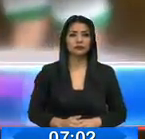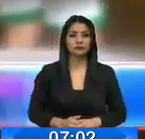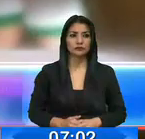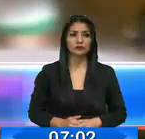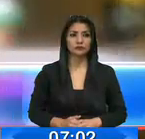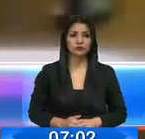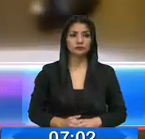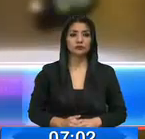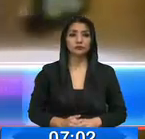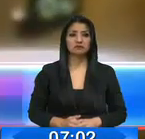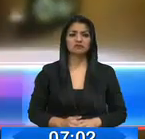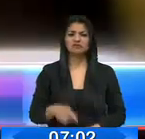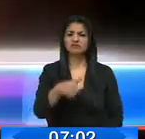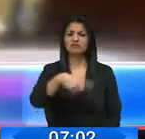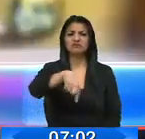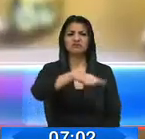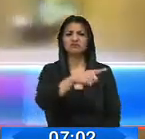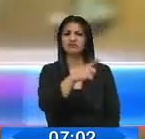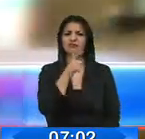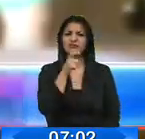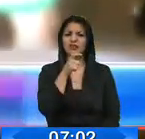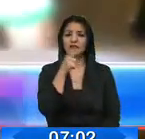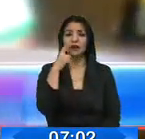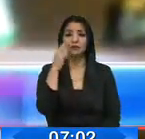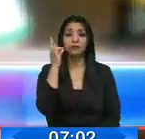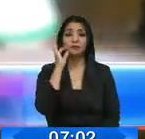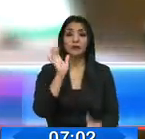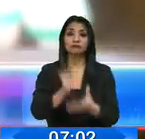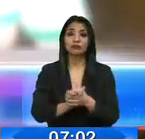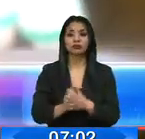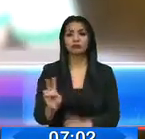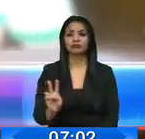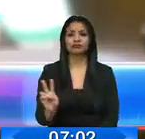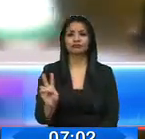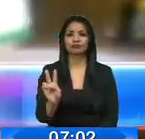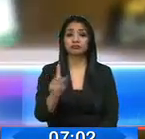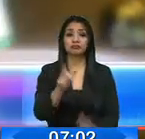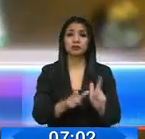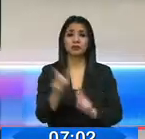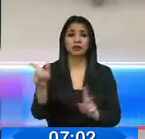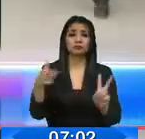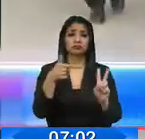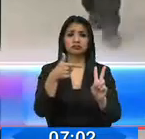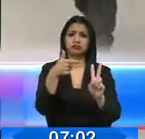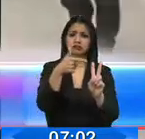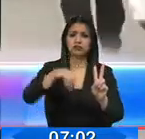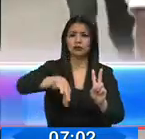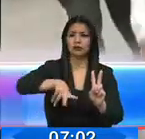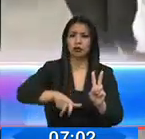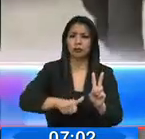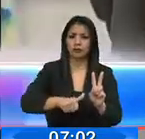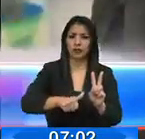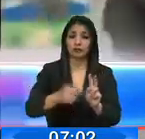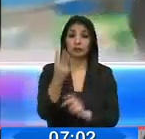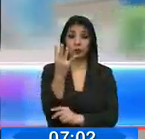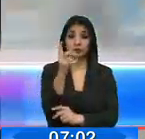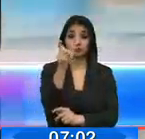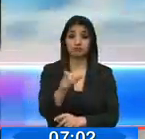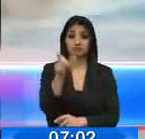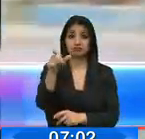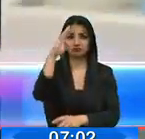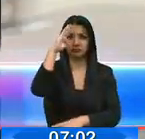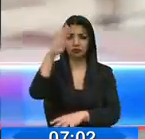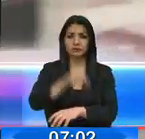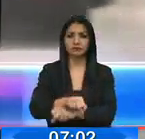Son los sospechosos de asaltar a una pareja de esposos en Pedro Carbo, provincia del Guayas. Los 4 implicados fueron trasladados hasta